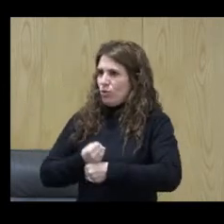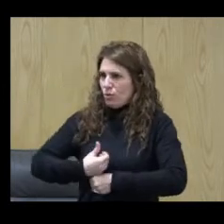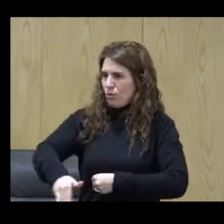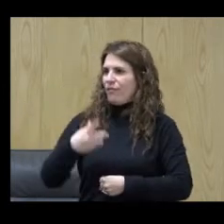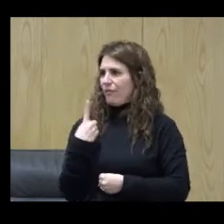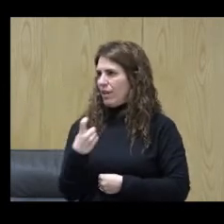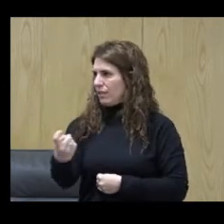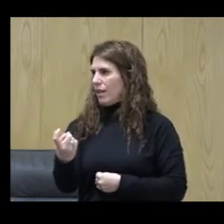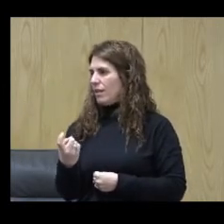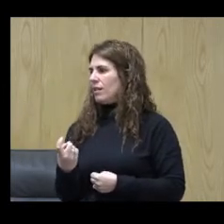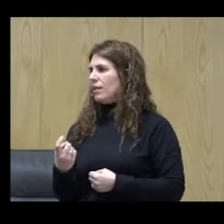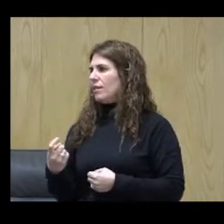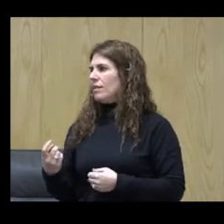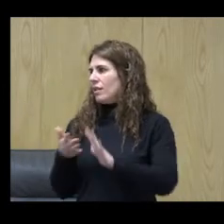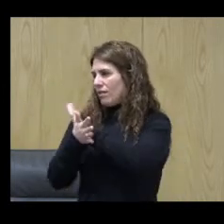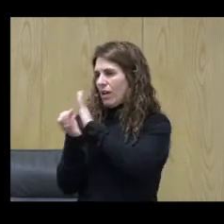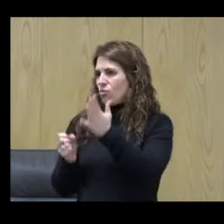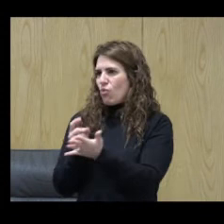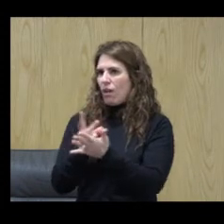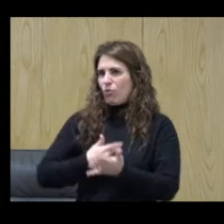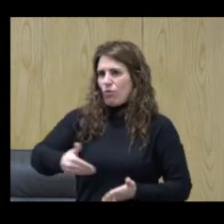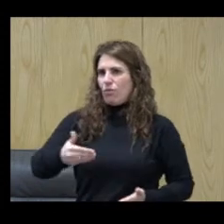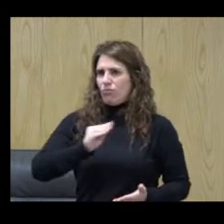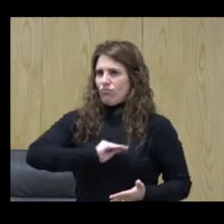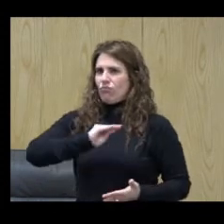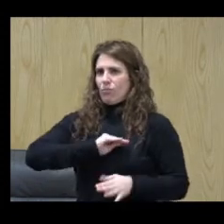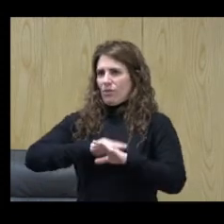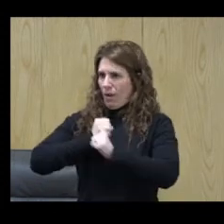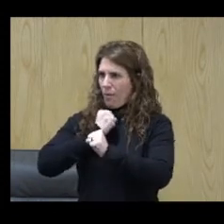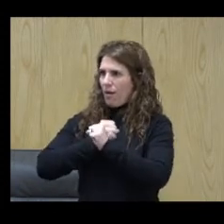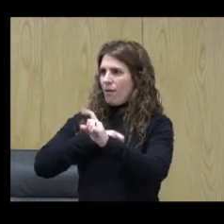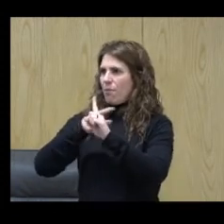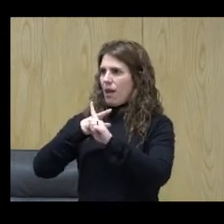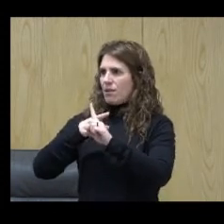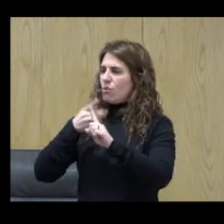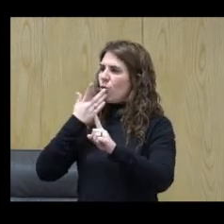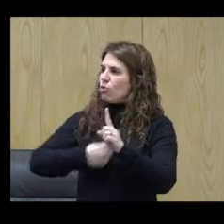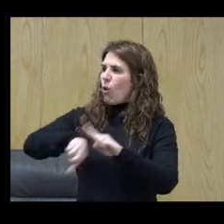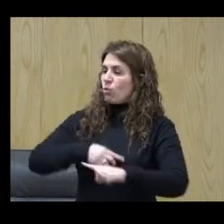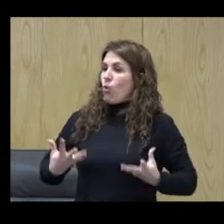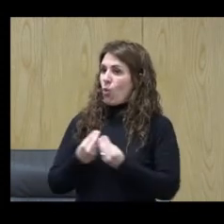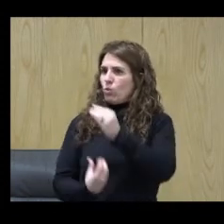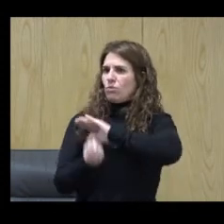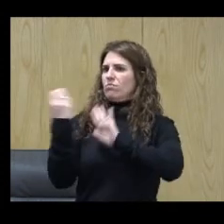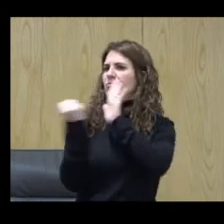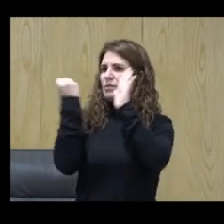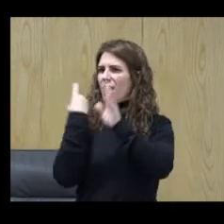y, bueno, pues un reto muy grande por trabajar y hacer historia entre todas y todos. Entonces,